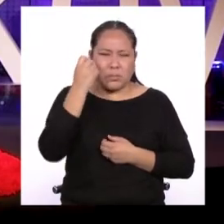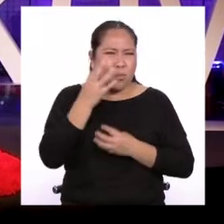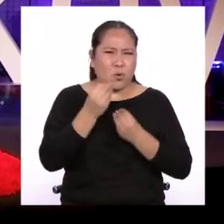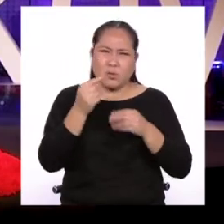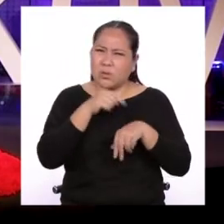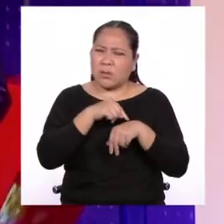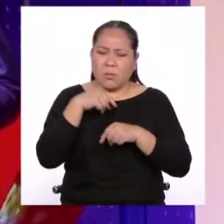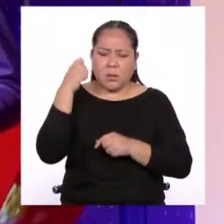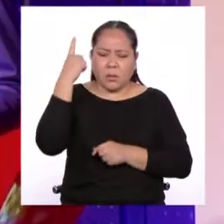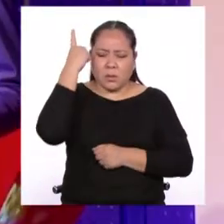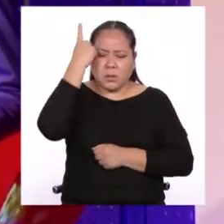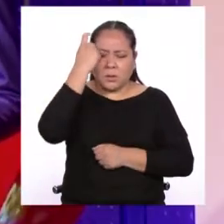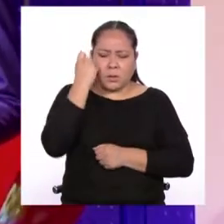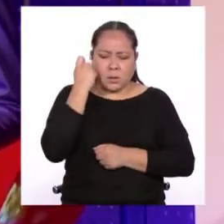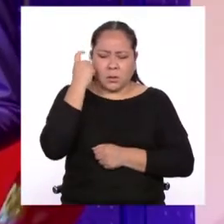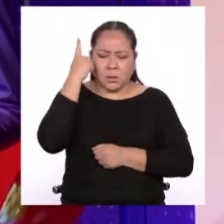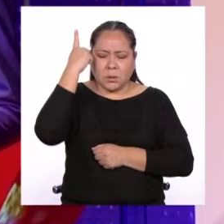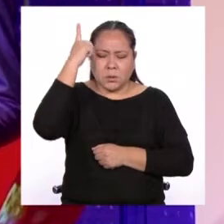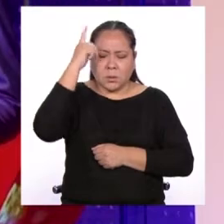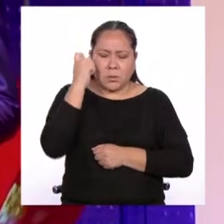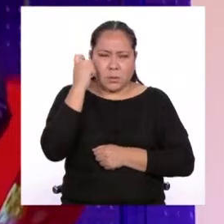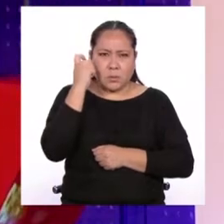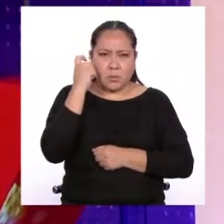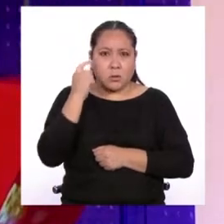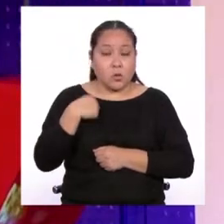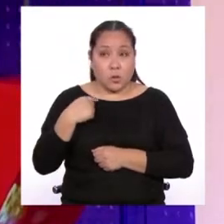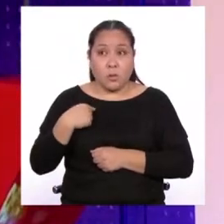tiempo. Cuando regresé